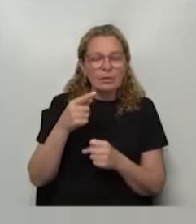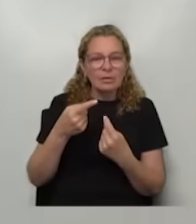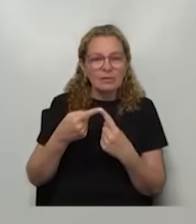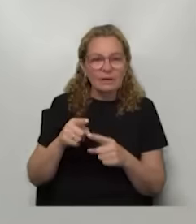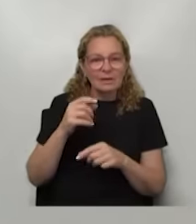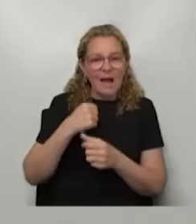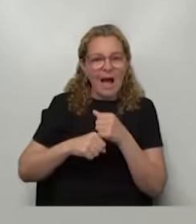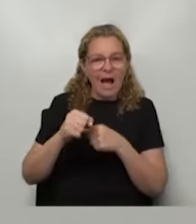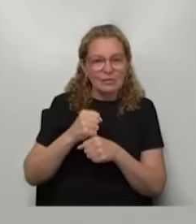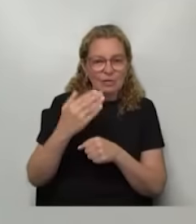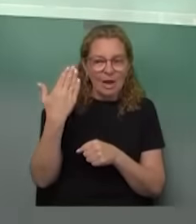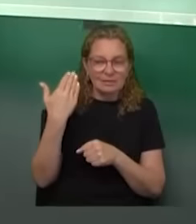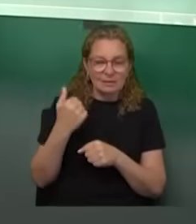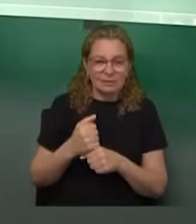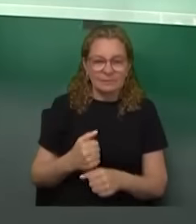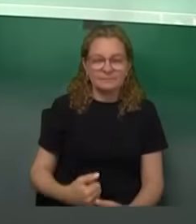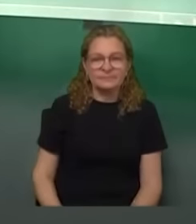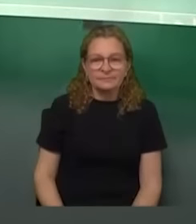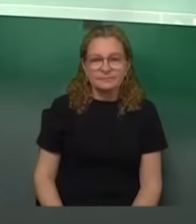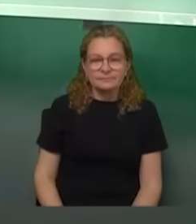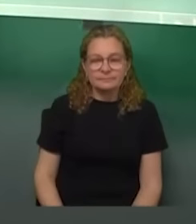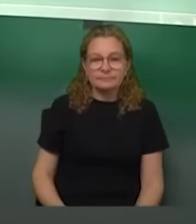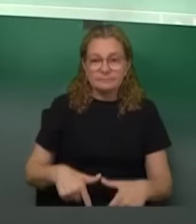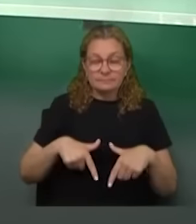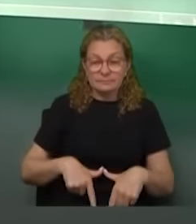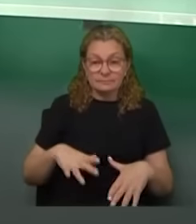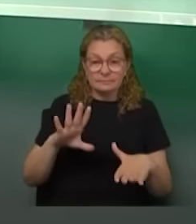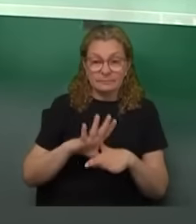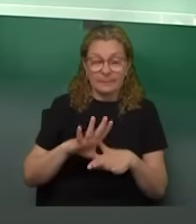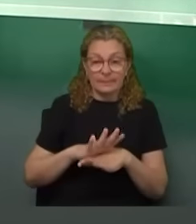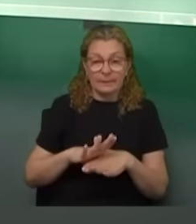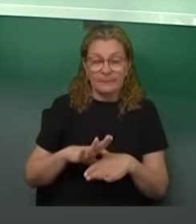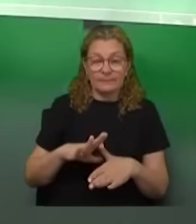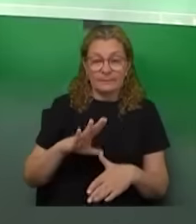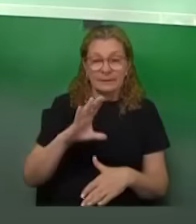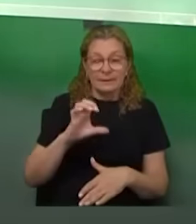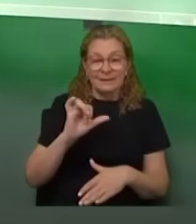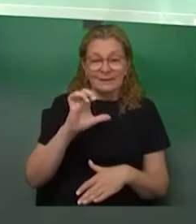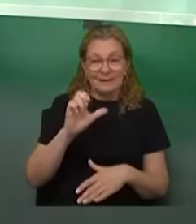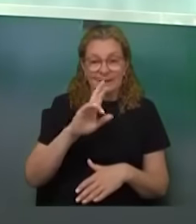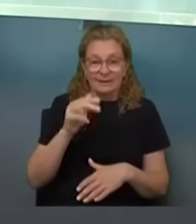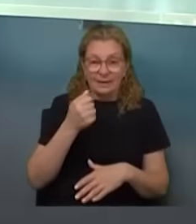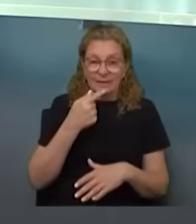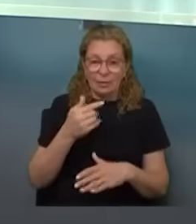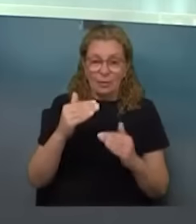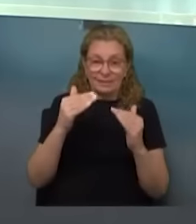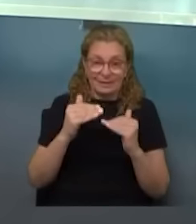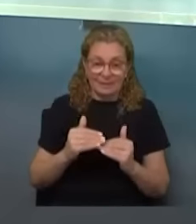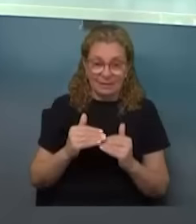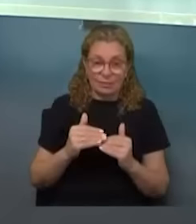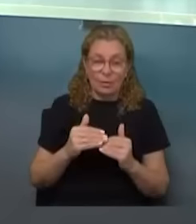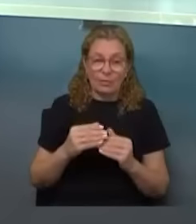años anteriores el ministro de desarrollo social Alejandro Sierra destacó el descenso de la